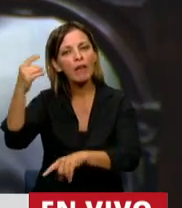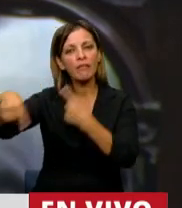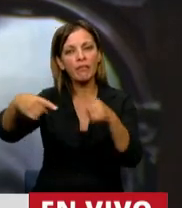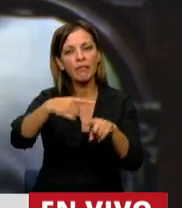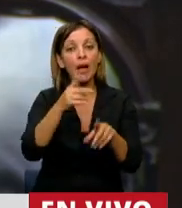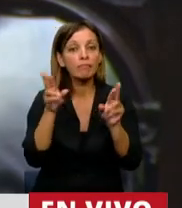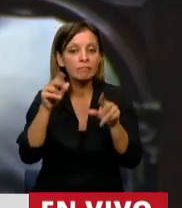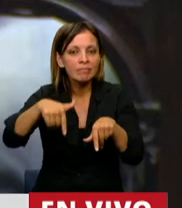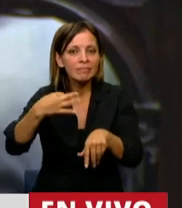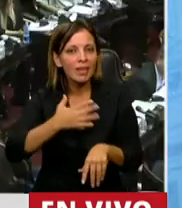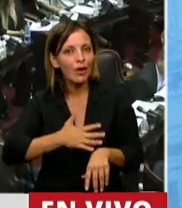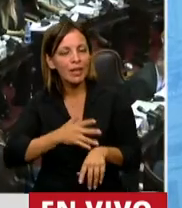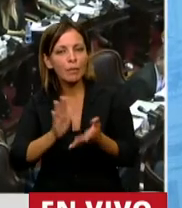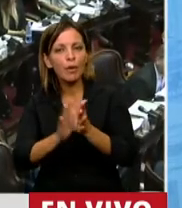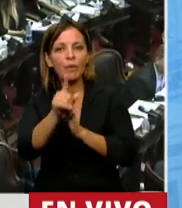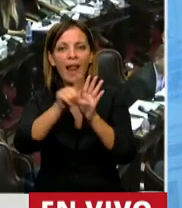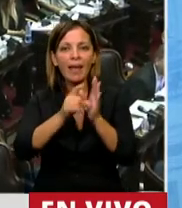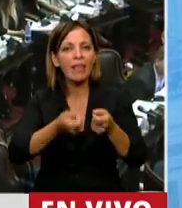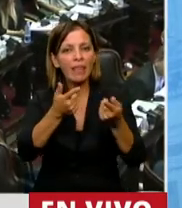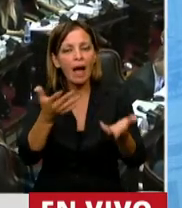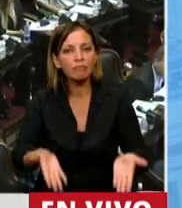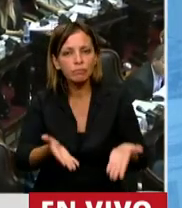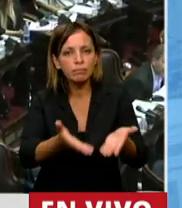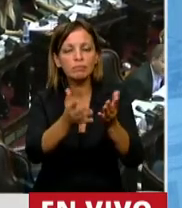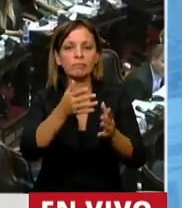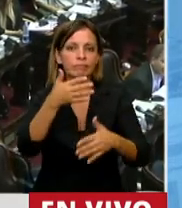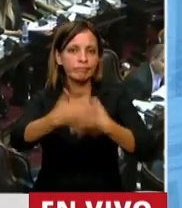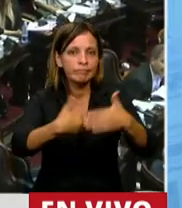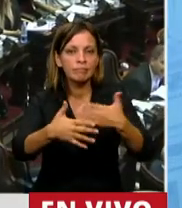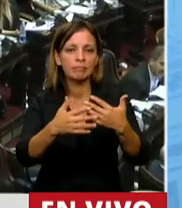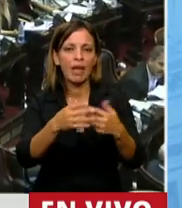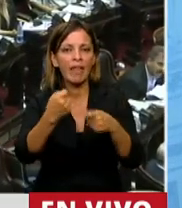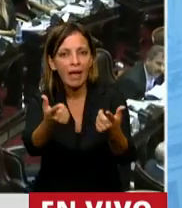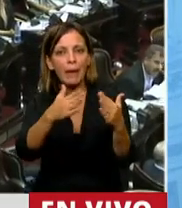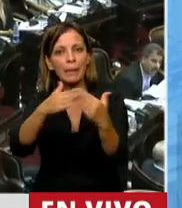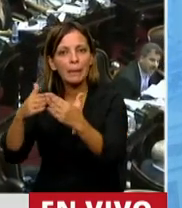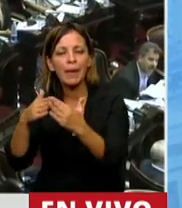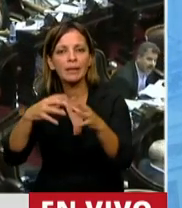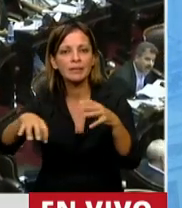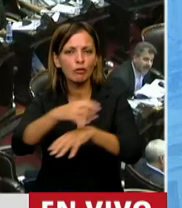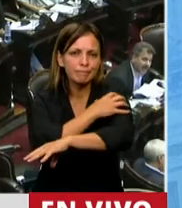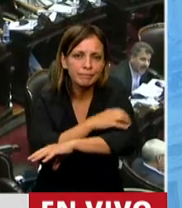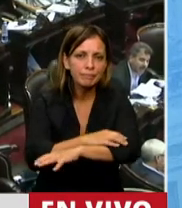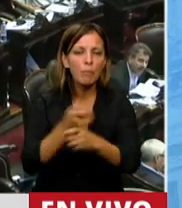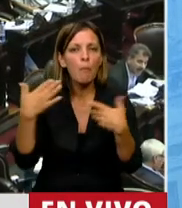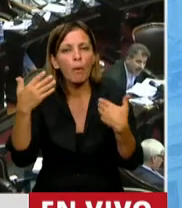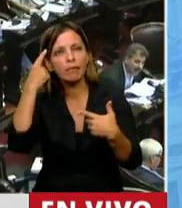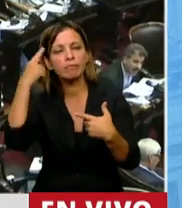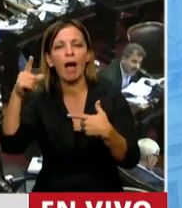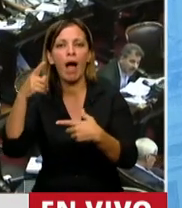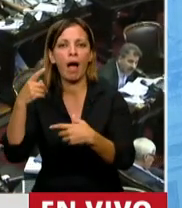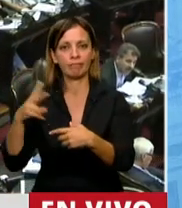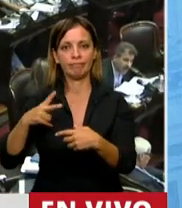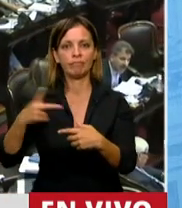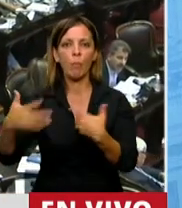estemos sancionando una ley que reactiva un sector, que da acceso a la vivienda a los sectores más populares, que le da posibilidad de invertir a aquellos que tienen